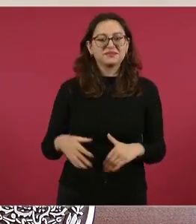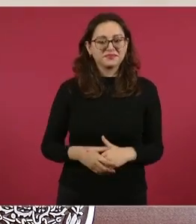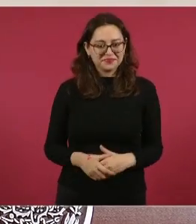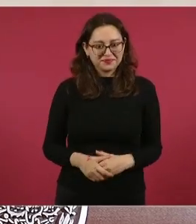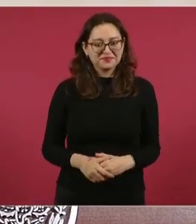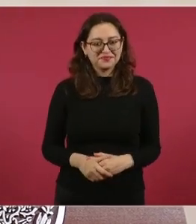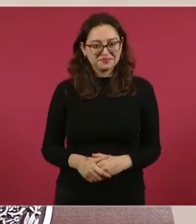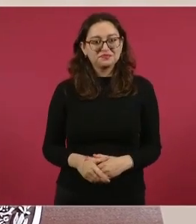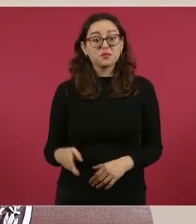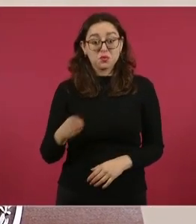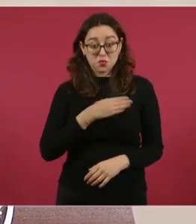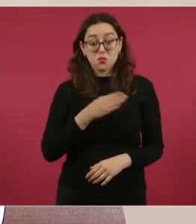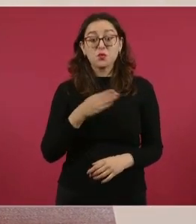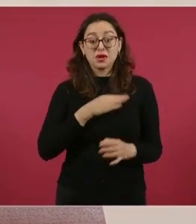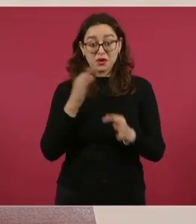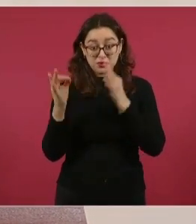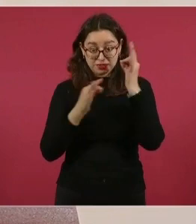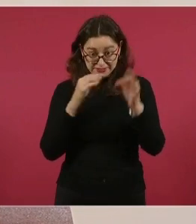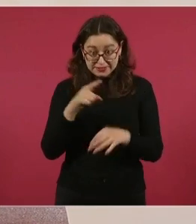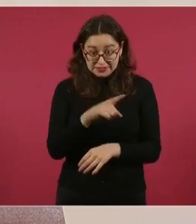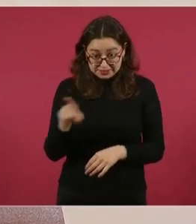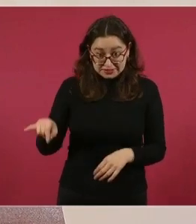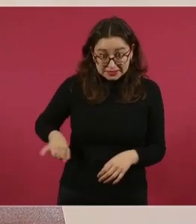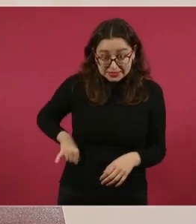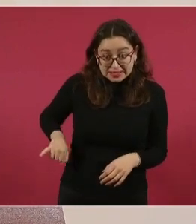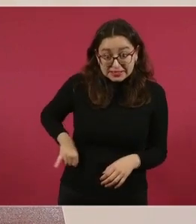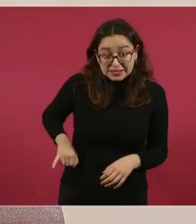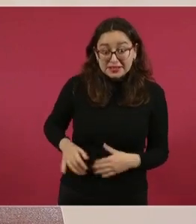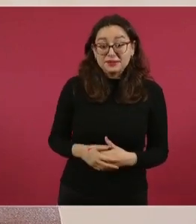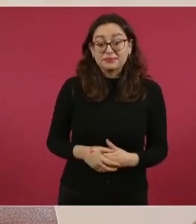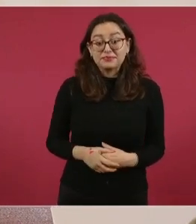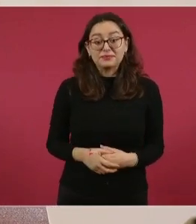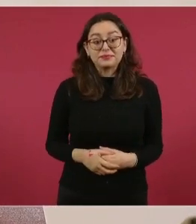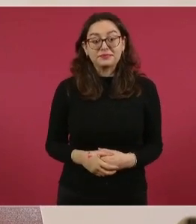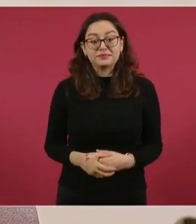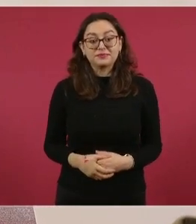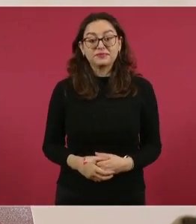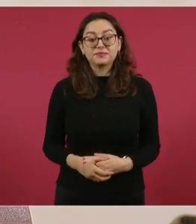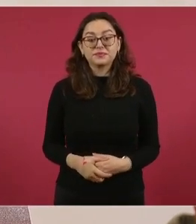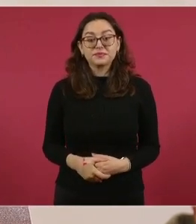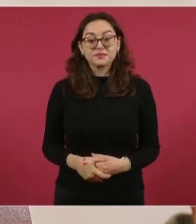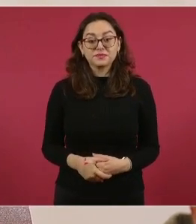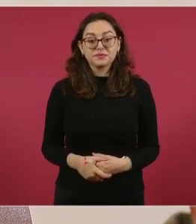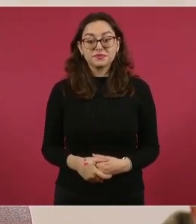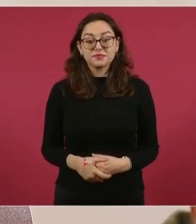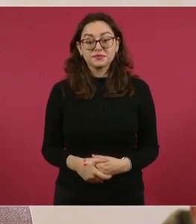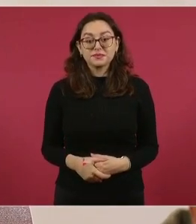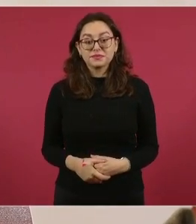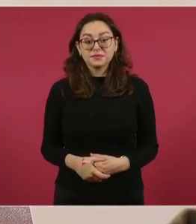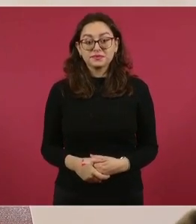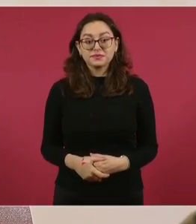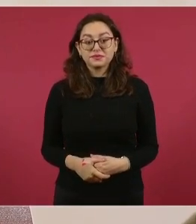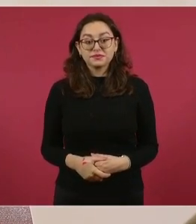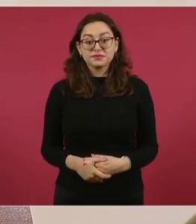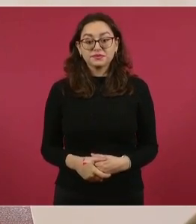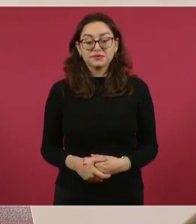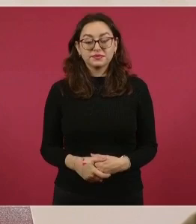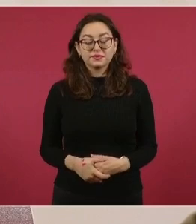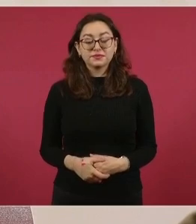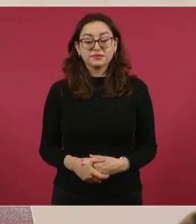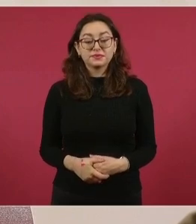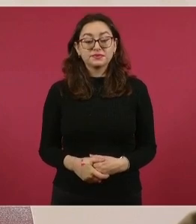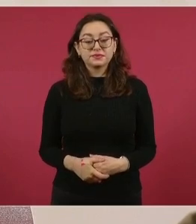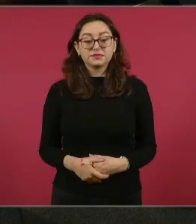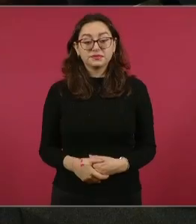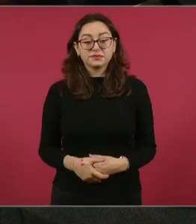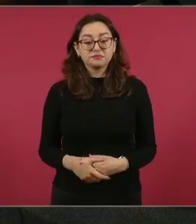Es buena noticia. Sí, es buena. Acá se quedó a poquitos votos de conseguir la mayoría calificada,